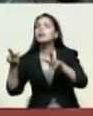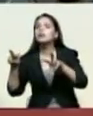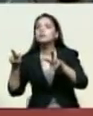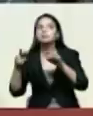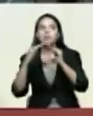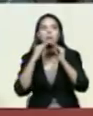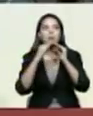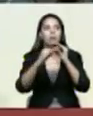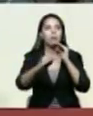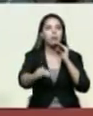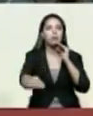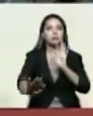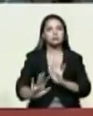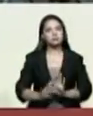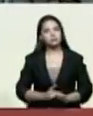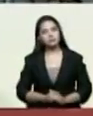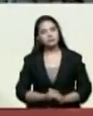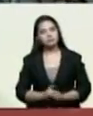Nadie investigó nada.